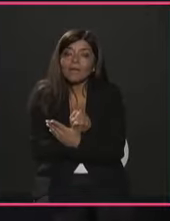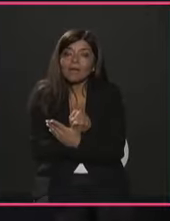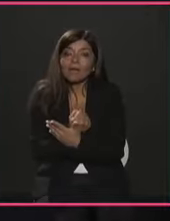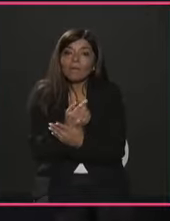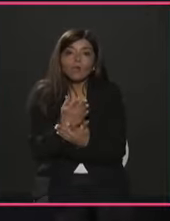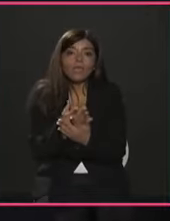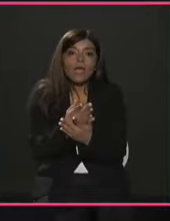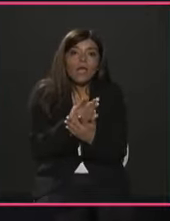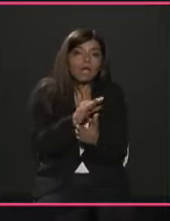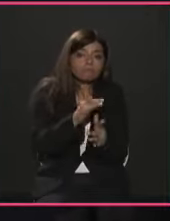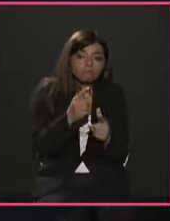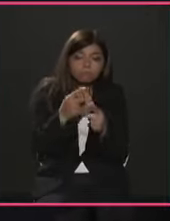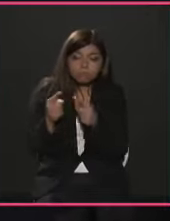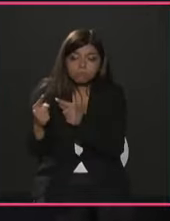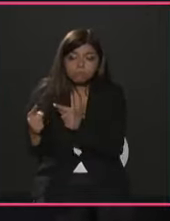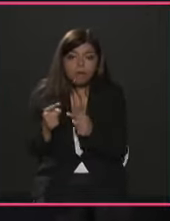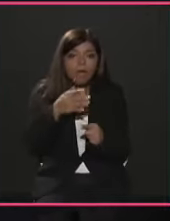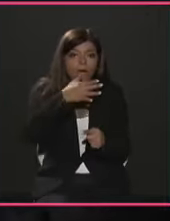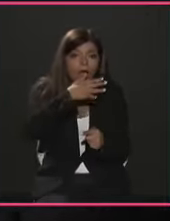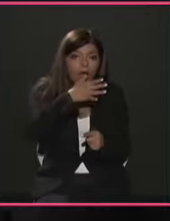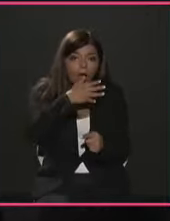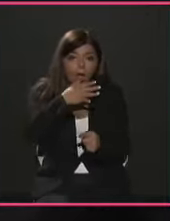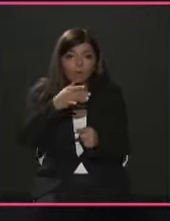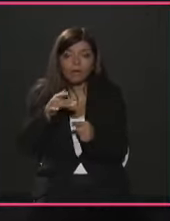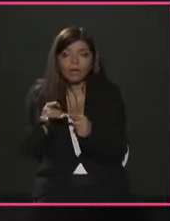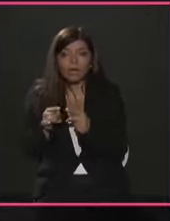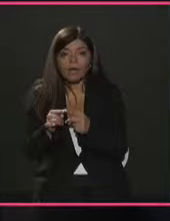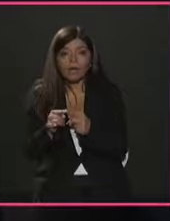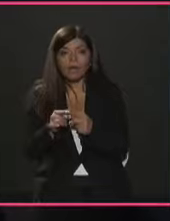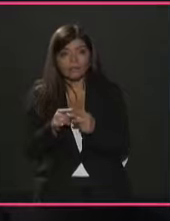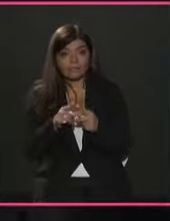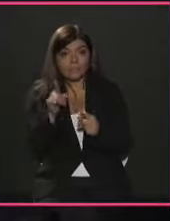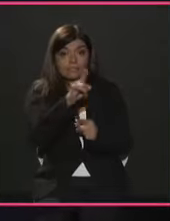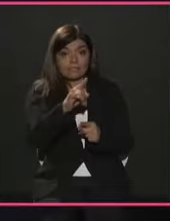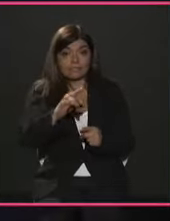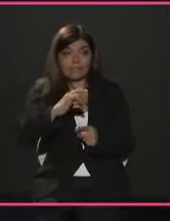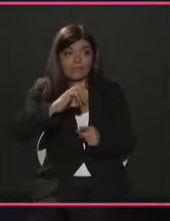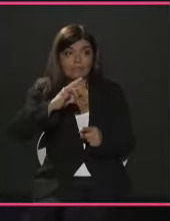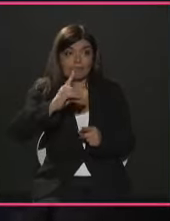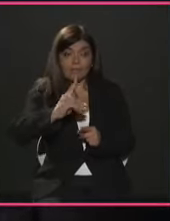interlinks dentro del agua y las